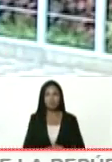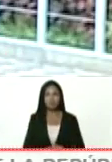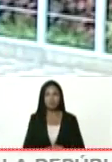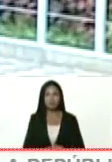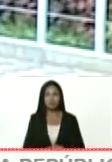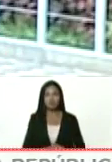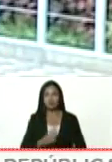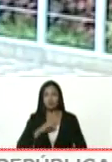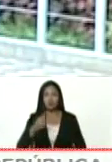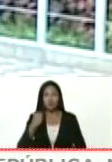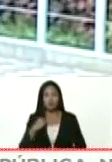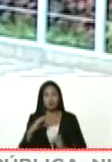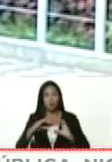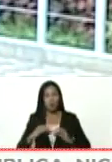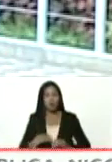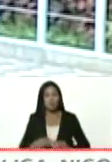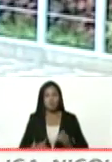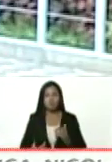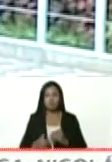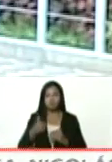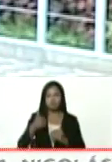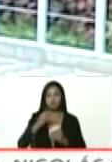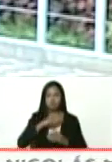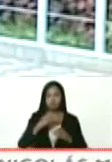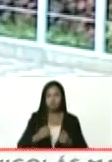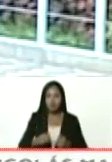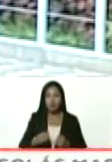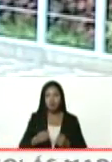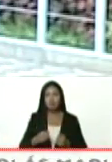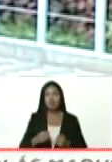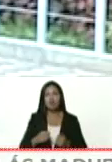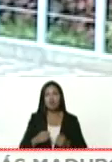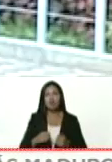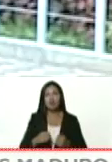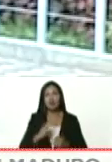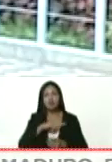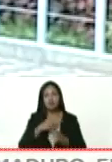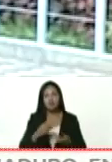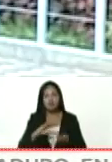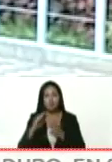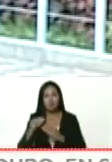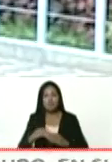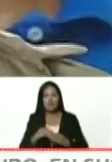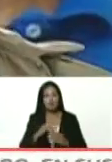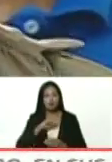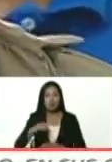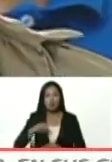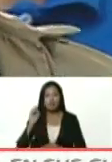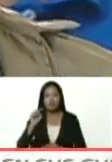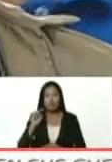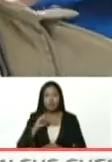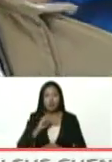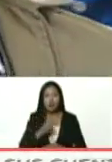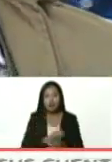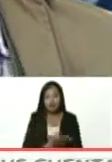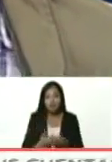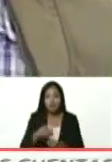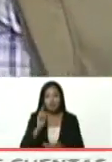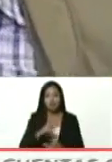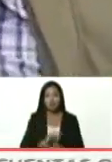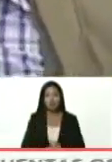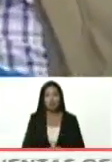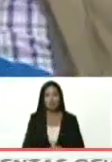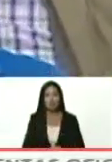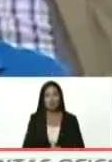Nosotros tenemos un cuerpo cada vez más grande y poderoso en el poder comunal. Necesitamos la sangre